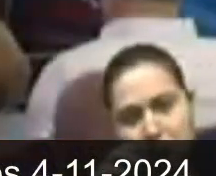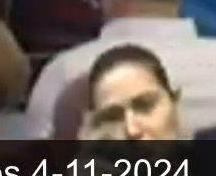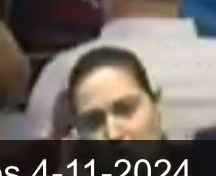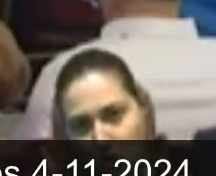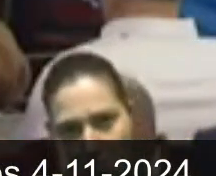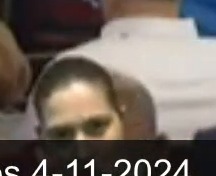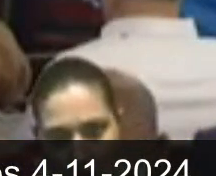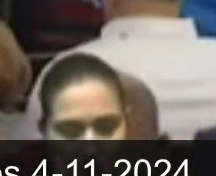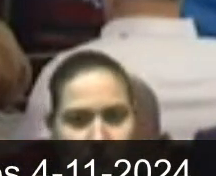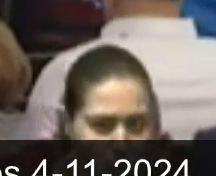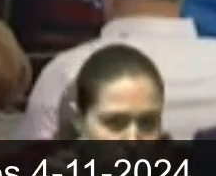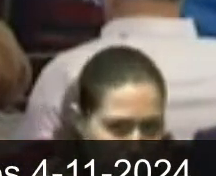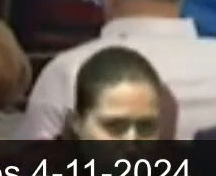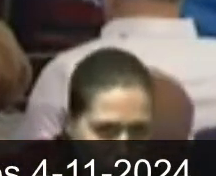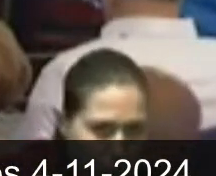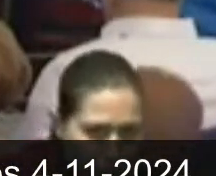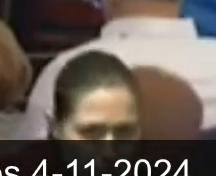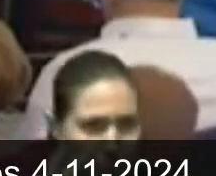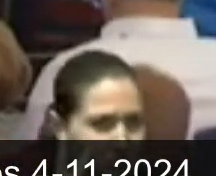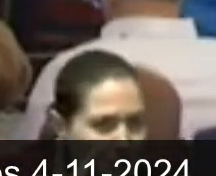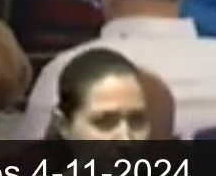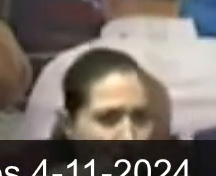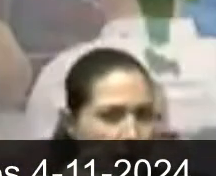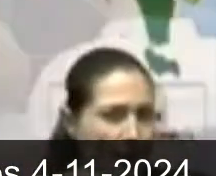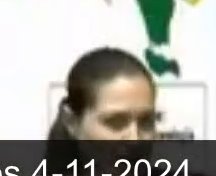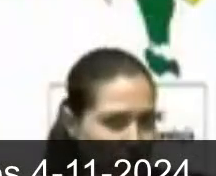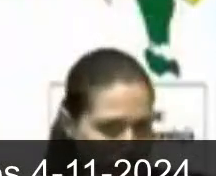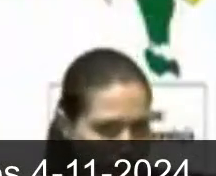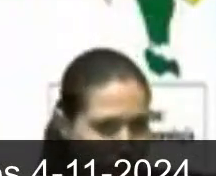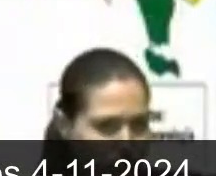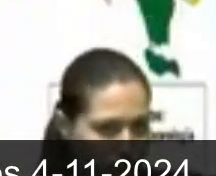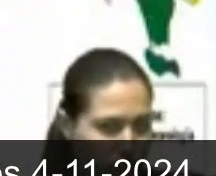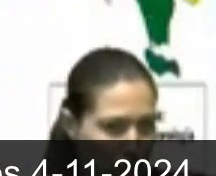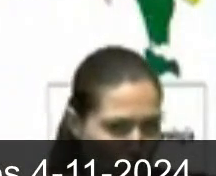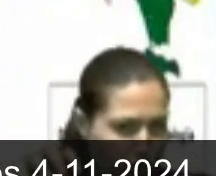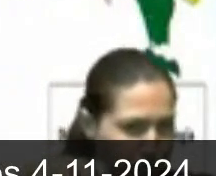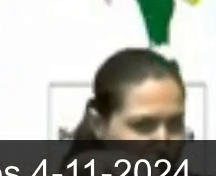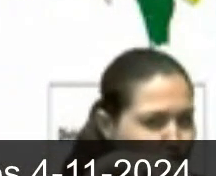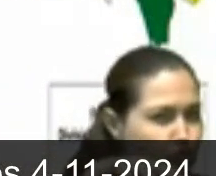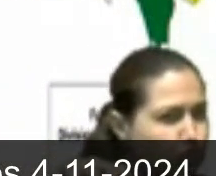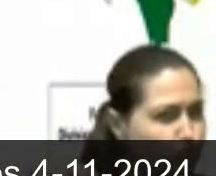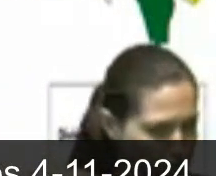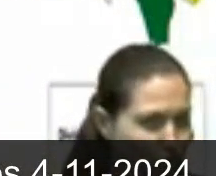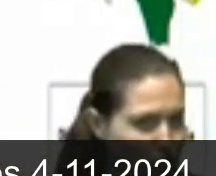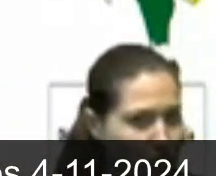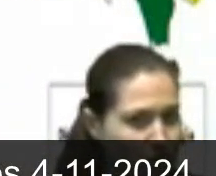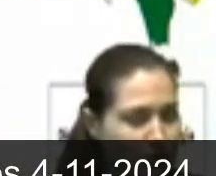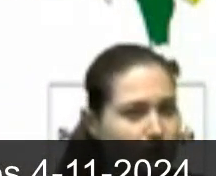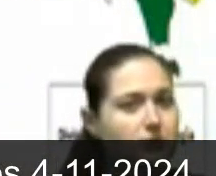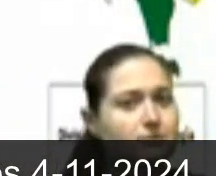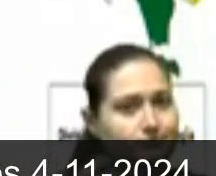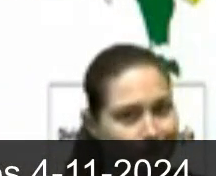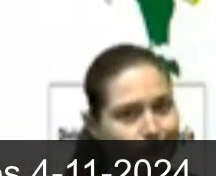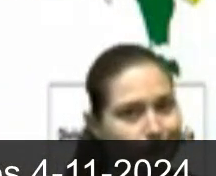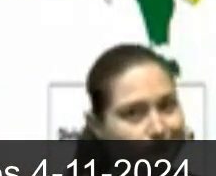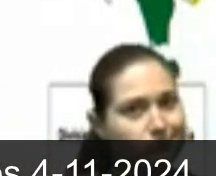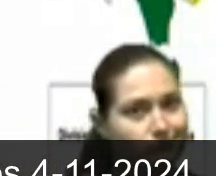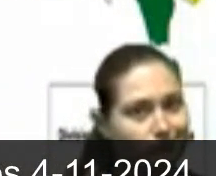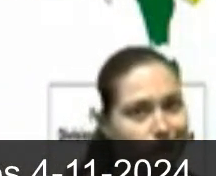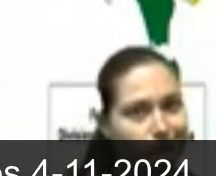Puerto Plata. Bueno, ahí está el mapa que muestra los acumulados de lluvia que produjo esa vaguada